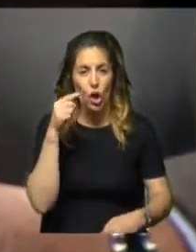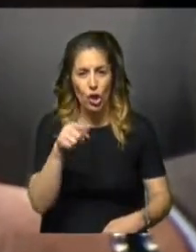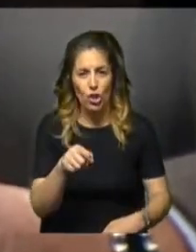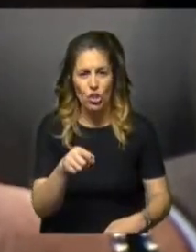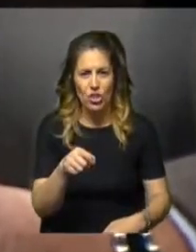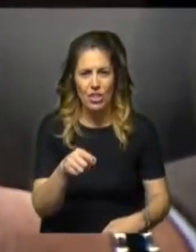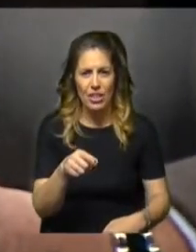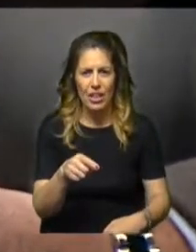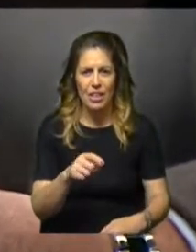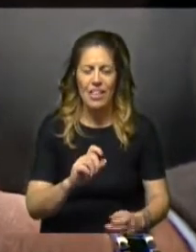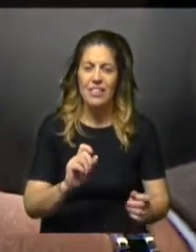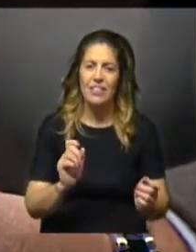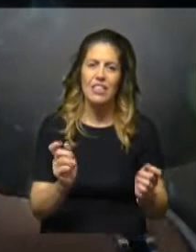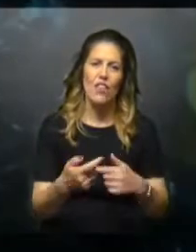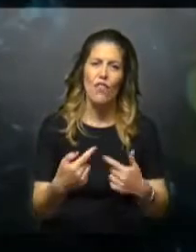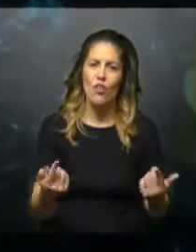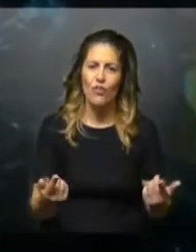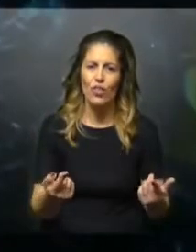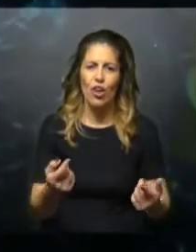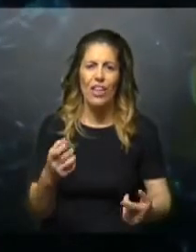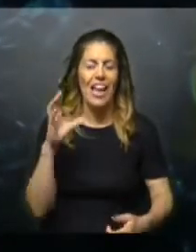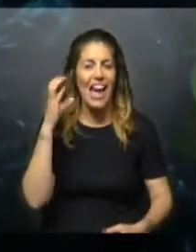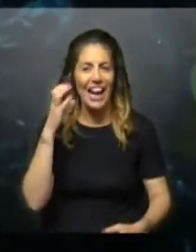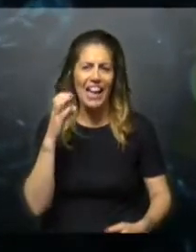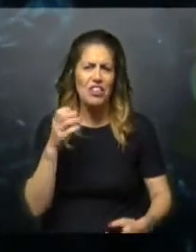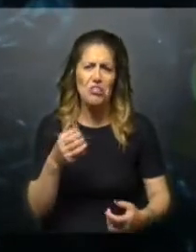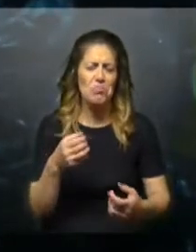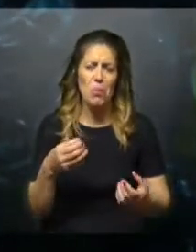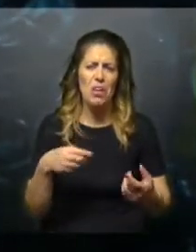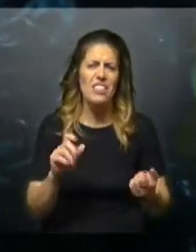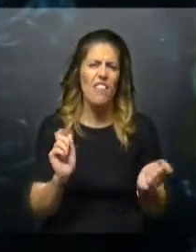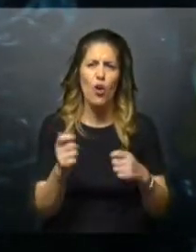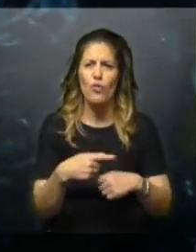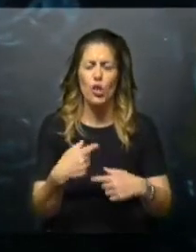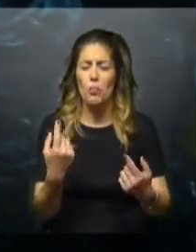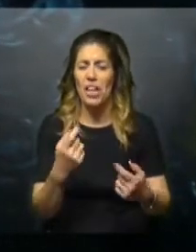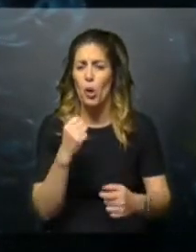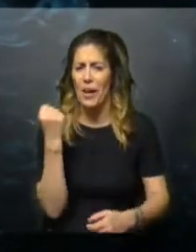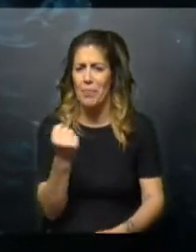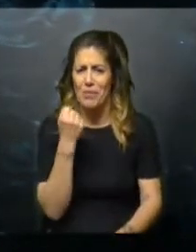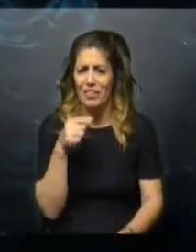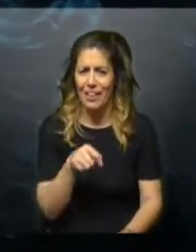de Larry se volvió tan insignificante en toda la historia de todo lo que